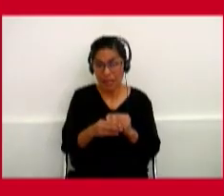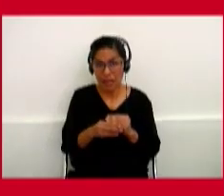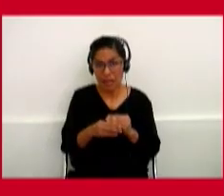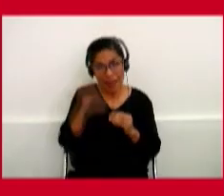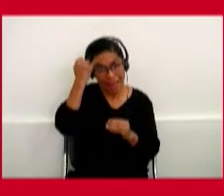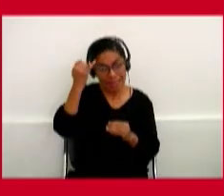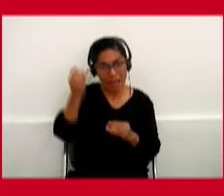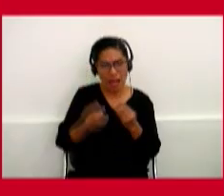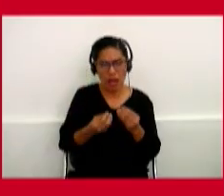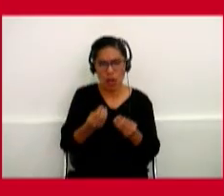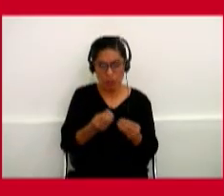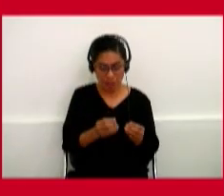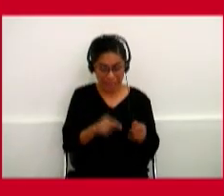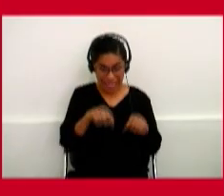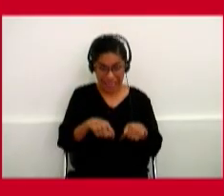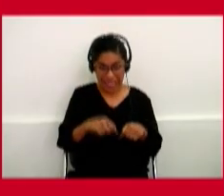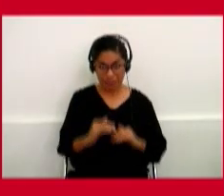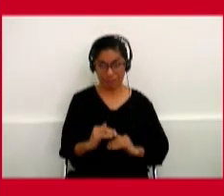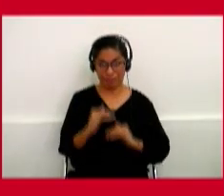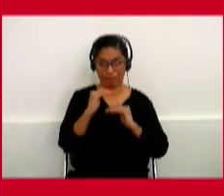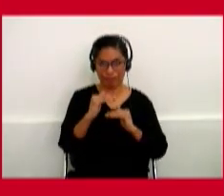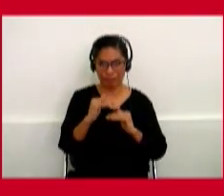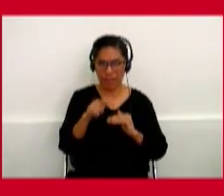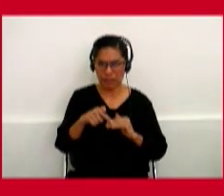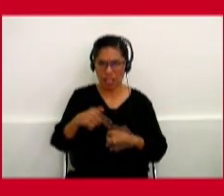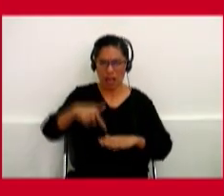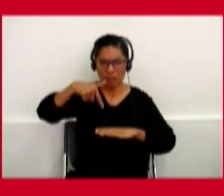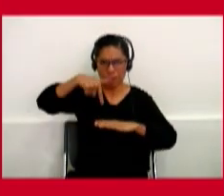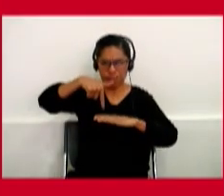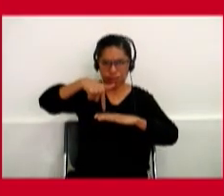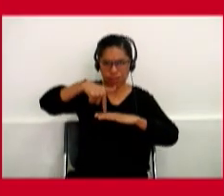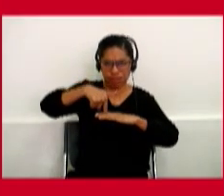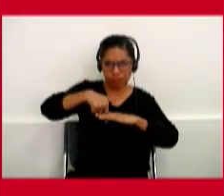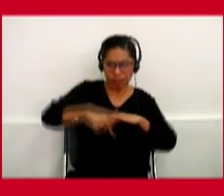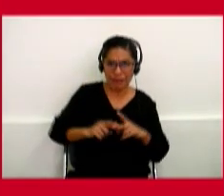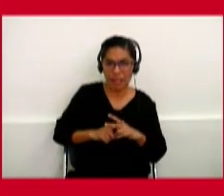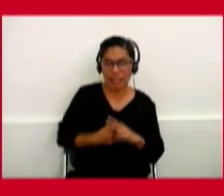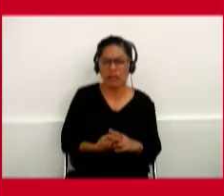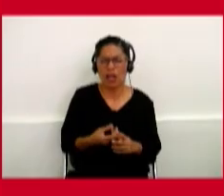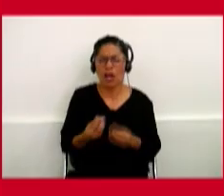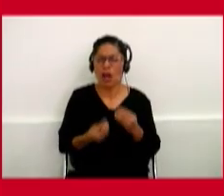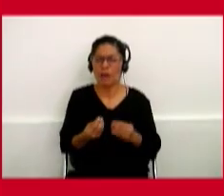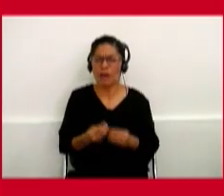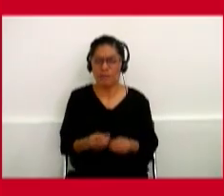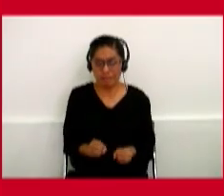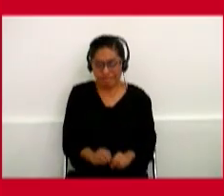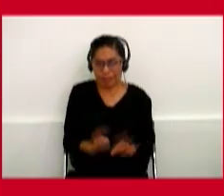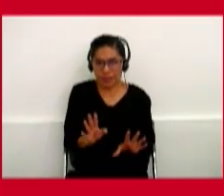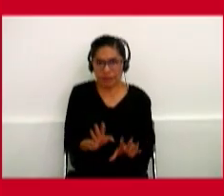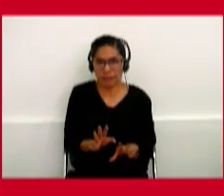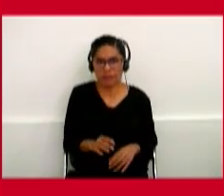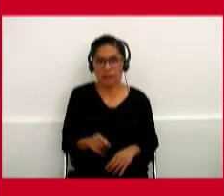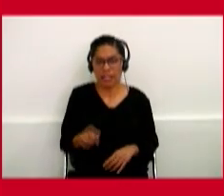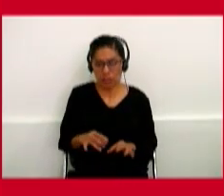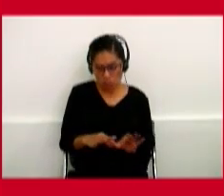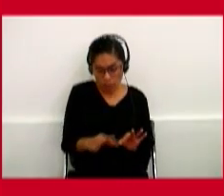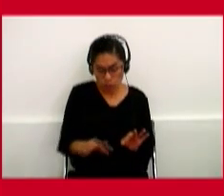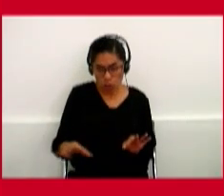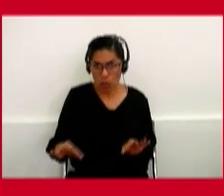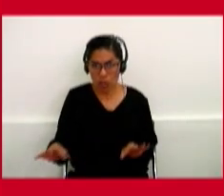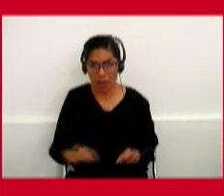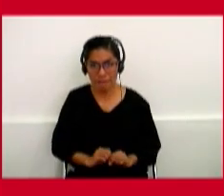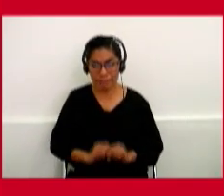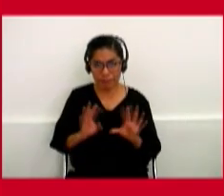en esta parte, ¿cómo inicio los taladros con retardo pirotécnico? Usamos cordón detonante, como en un frente